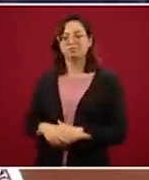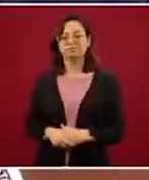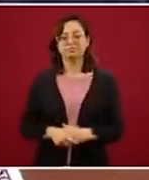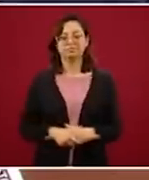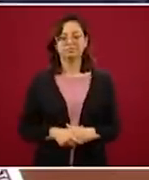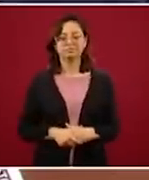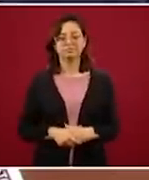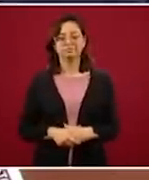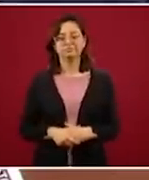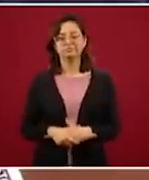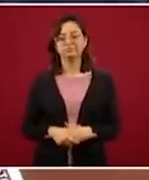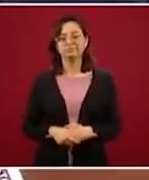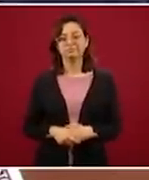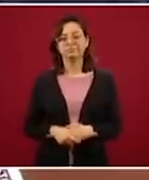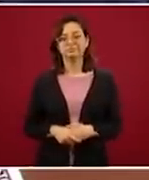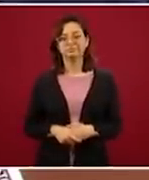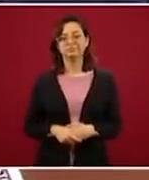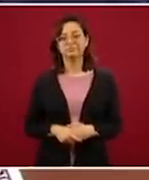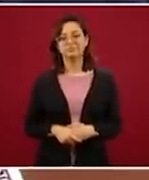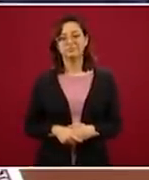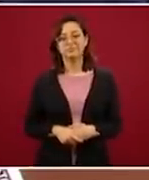Y